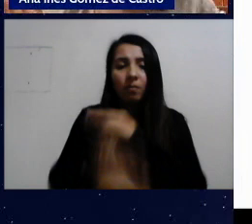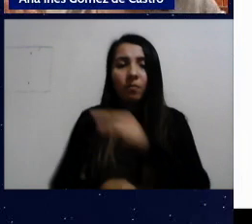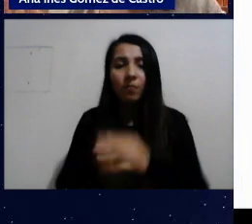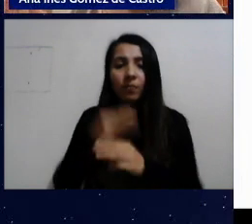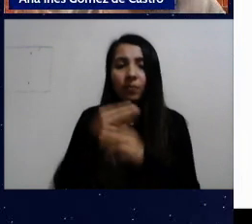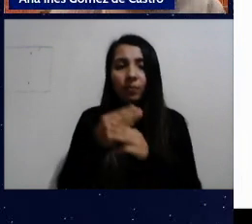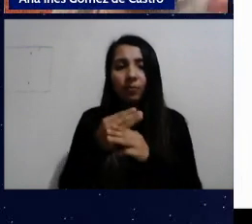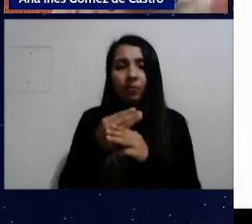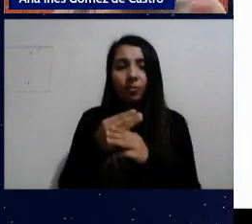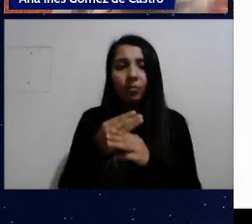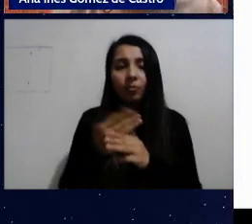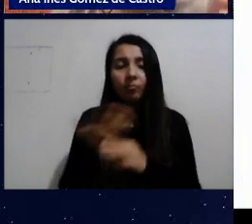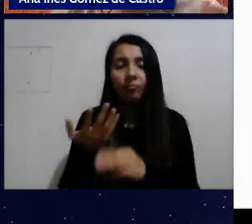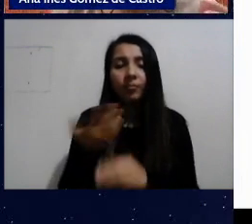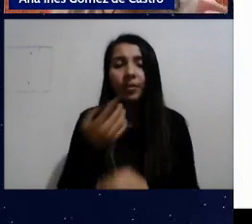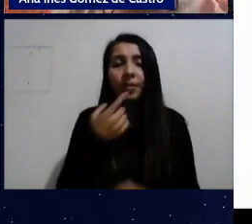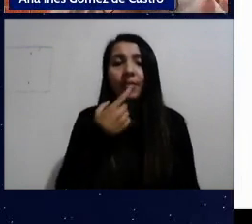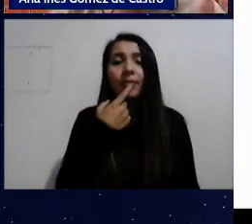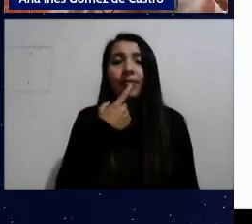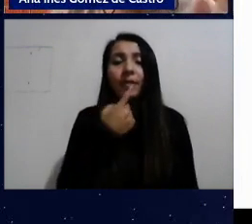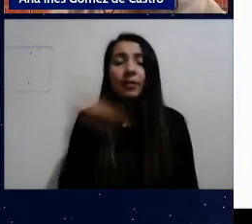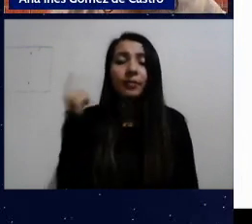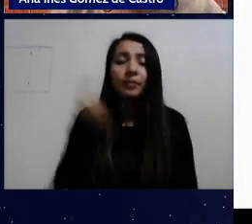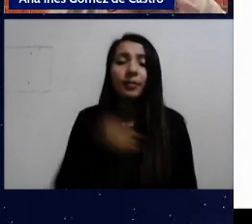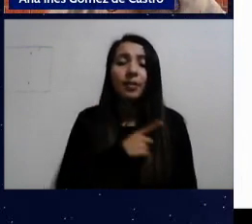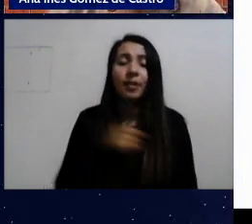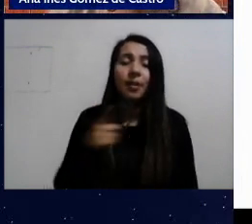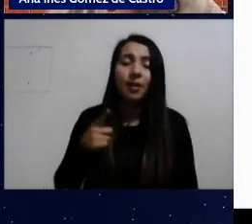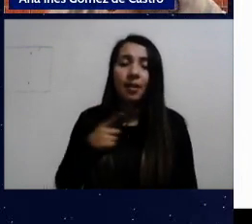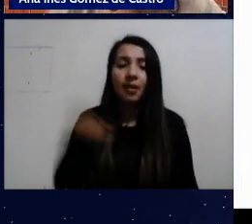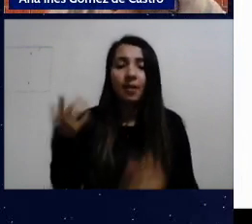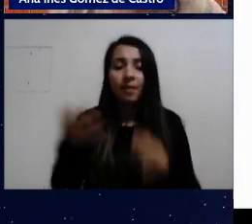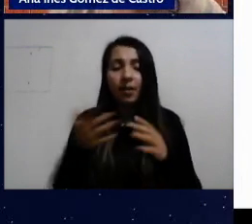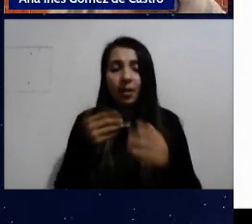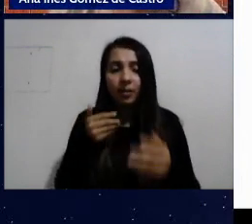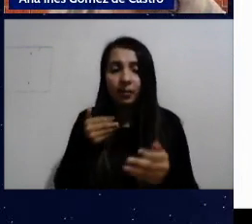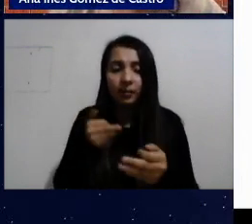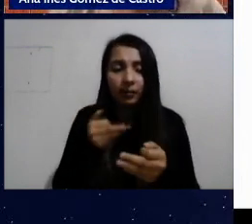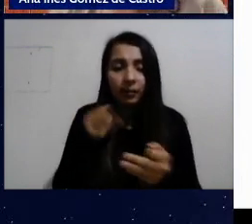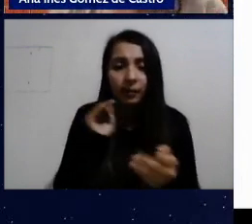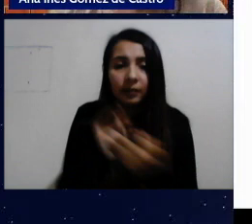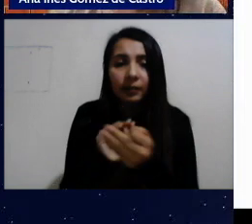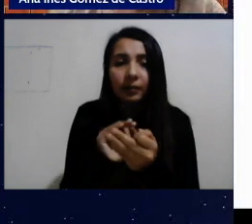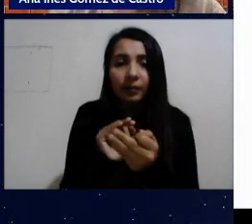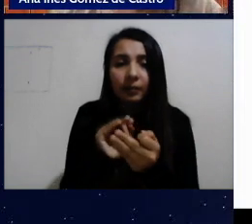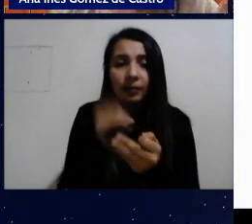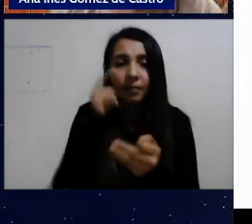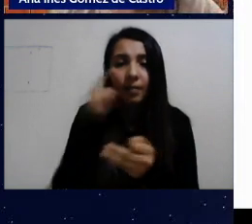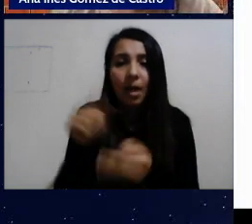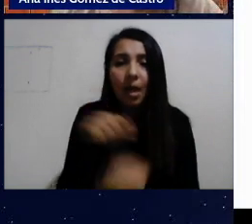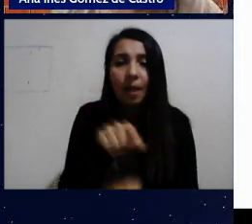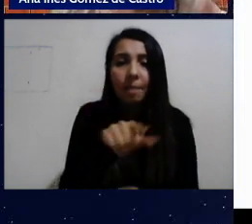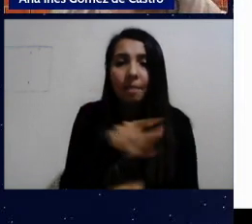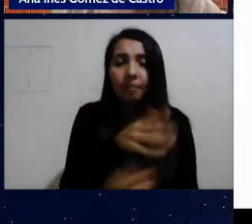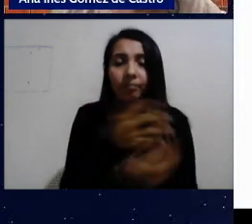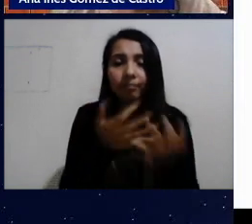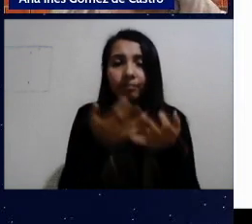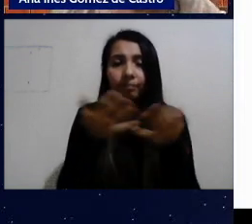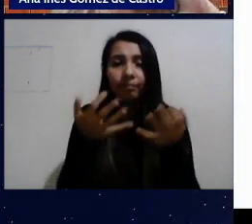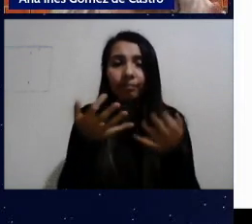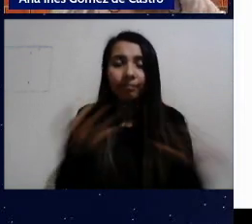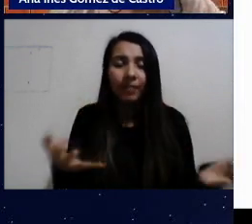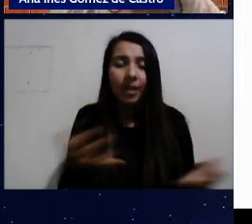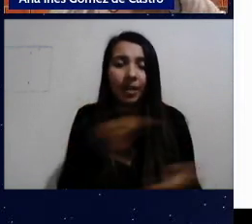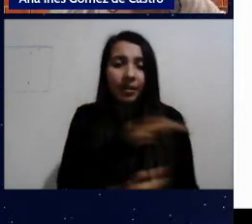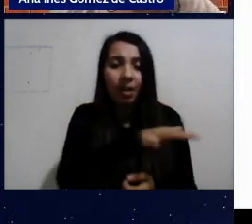predecían que tenía que estar muy pegada a la superficie y, sin embargo, pues el satélite